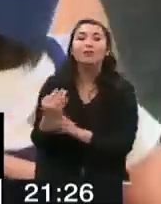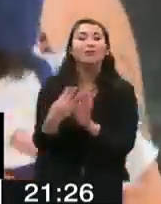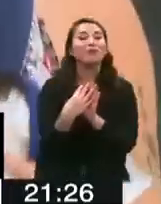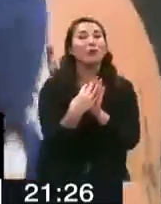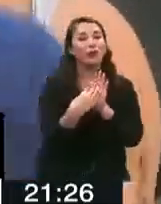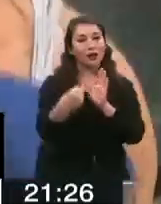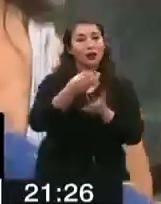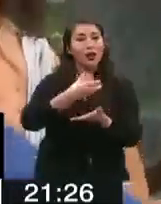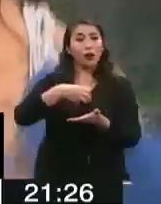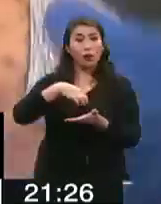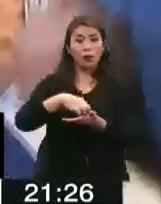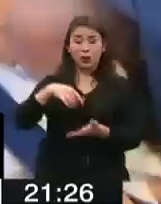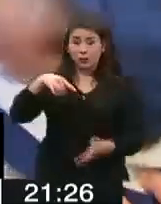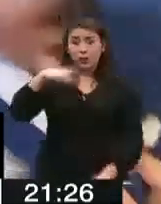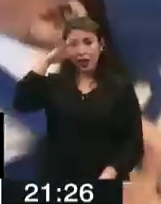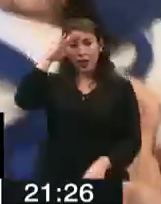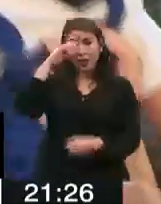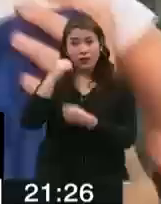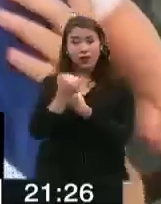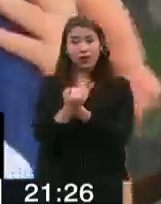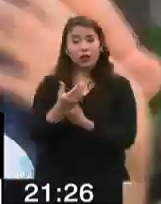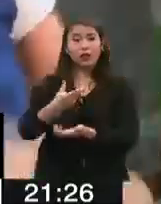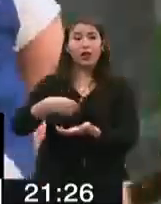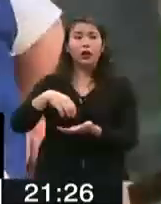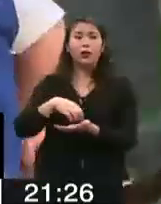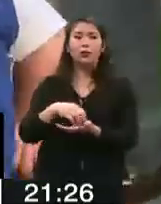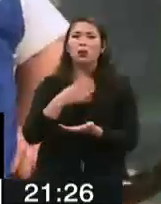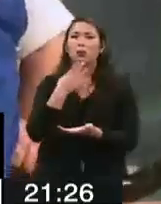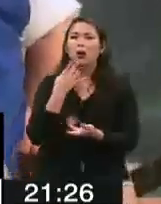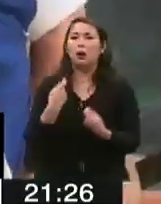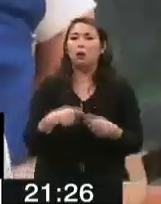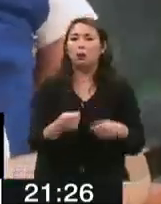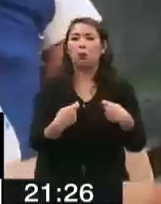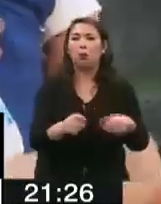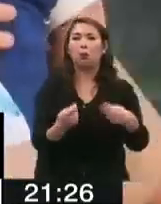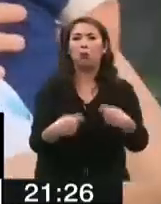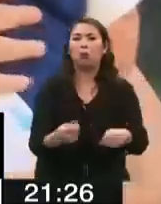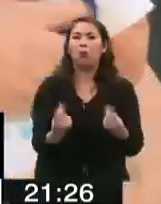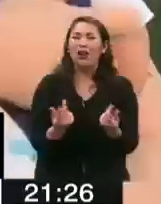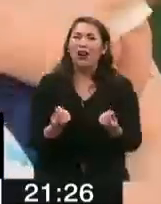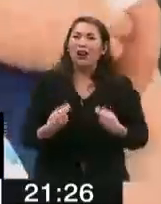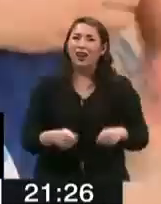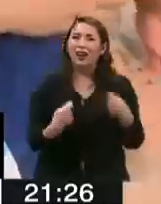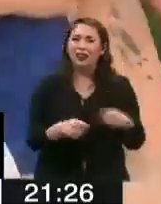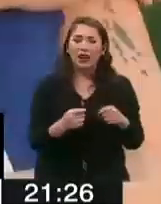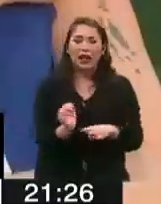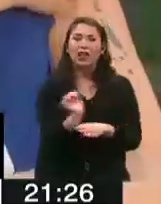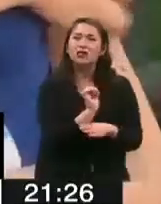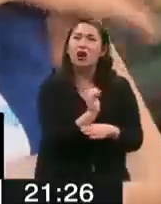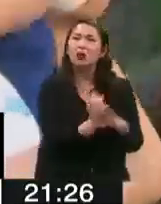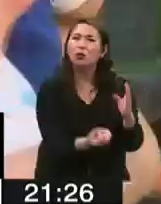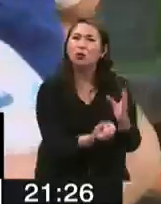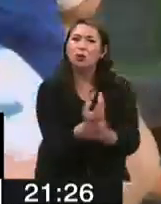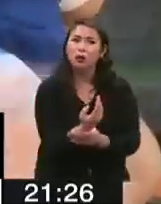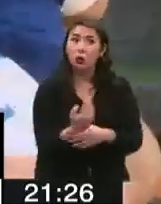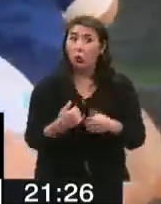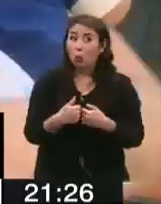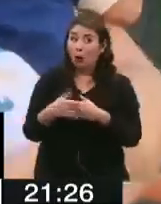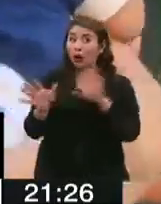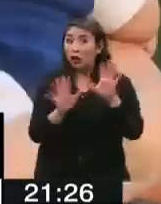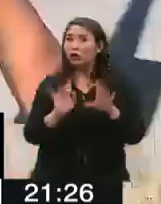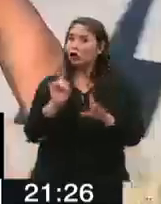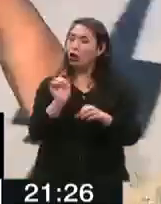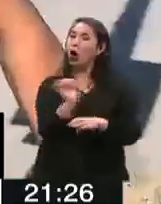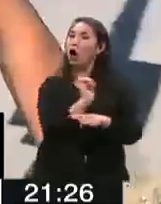los carabineros de aquí, de la comuna. ¿Para qué gastó tanta plata en esos vehículos? Porque no son cualquier cosa, son los